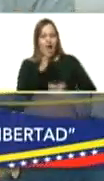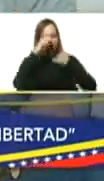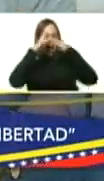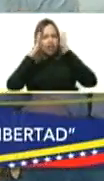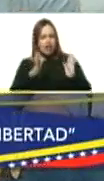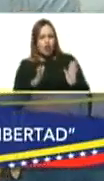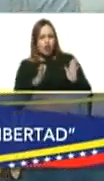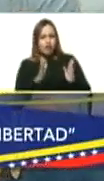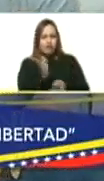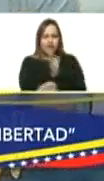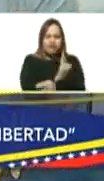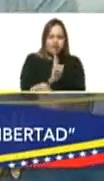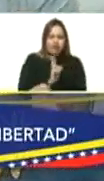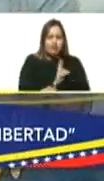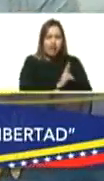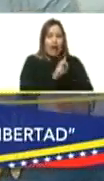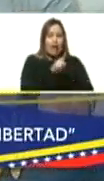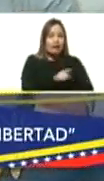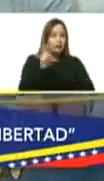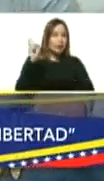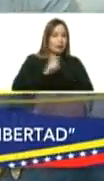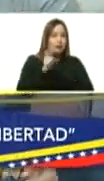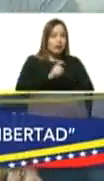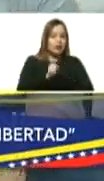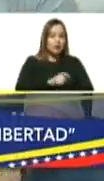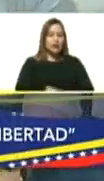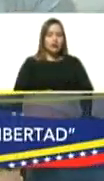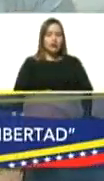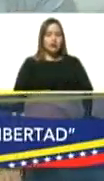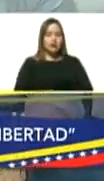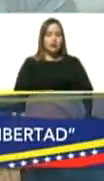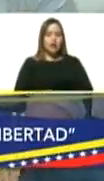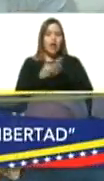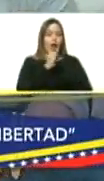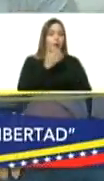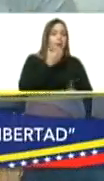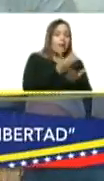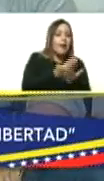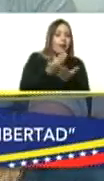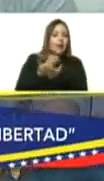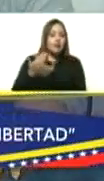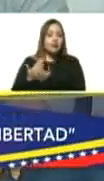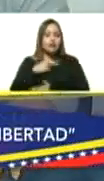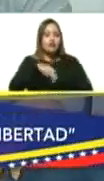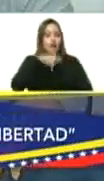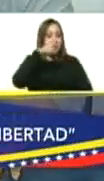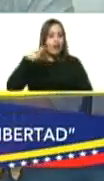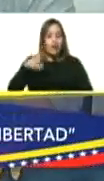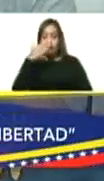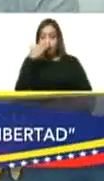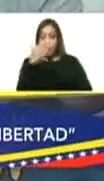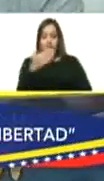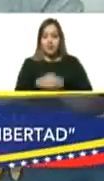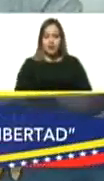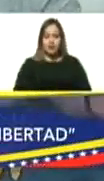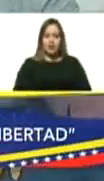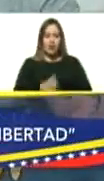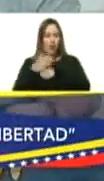manera oportuna ese auxilio necesario que así ha solicitado y ha pedido en este caso nuestro pueblo. Y al frente, un